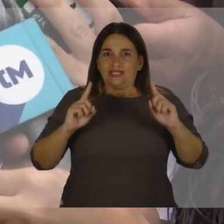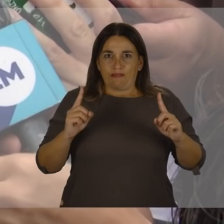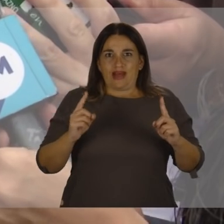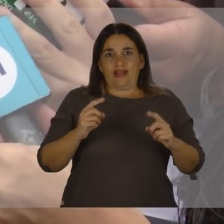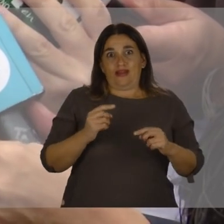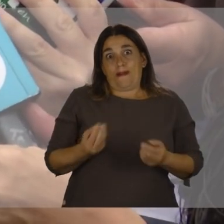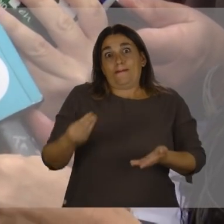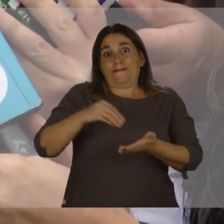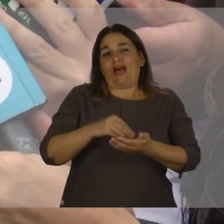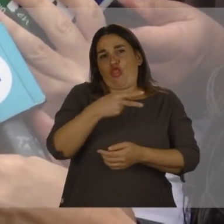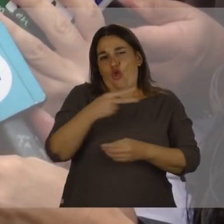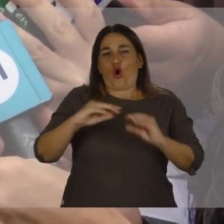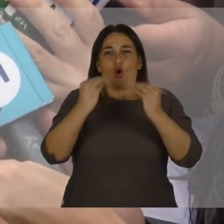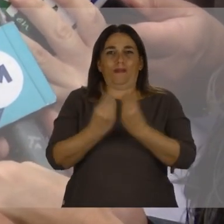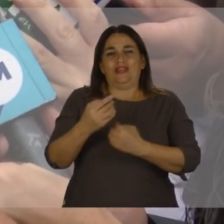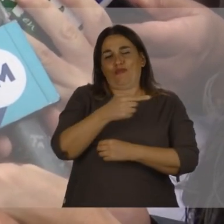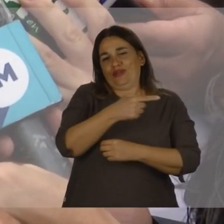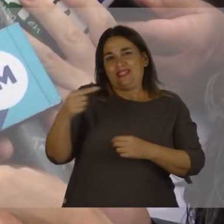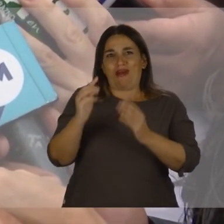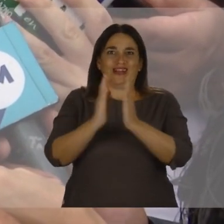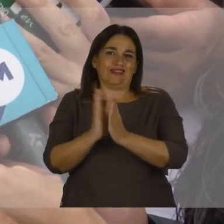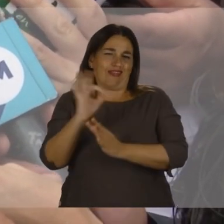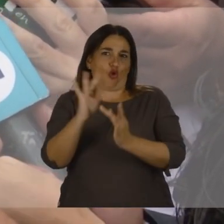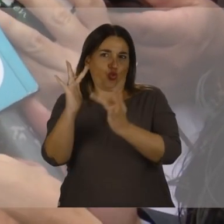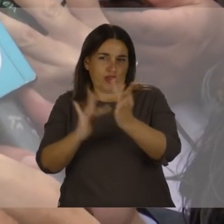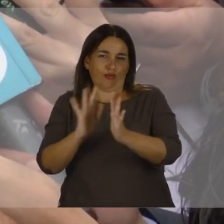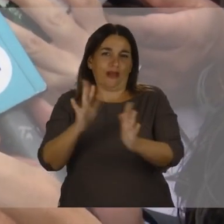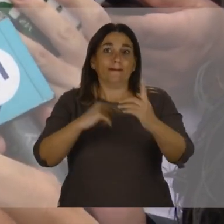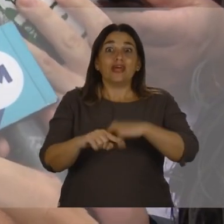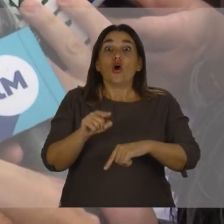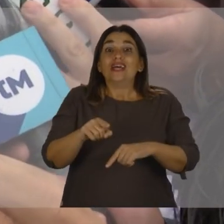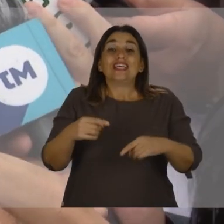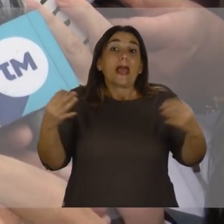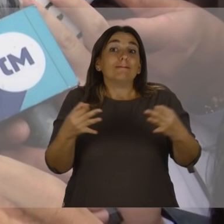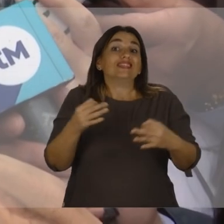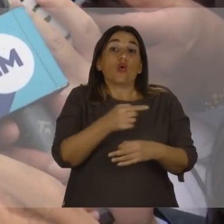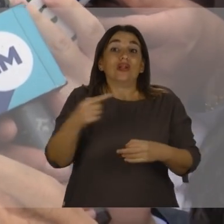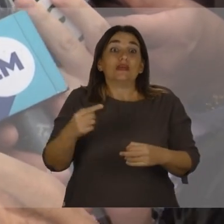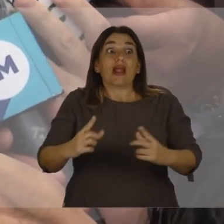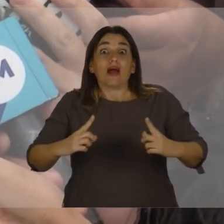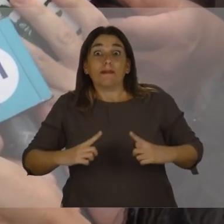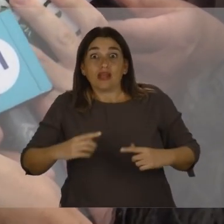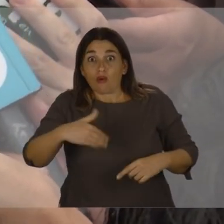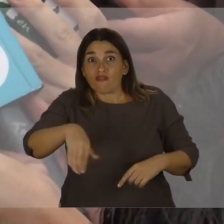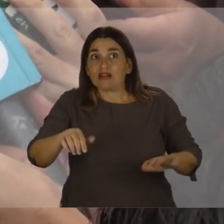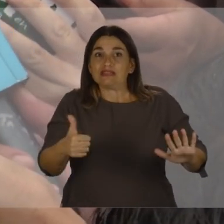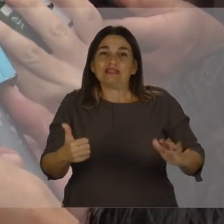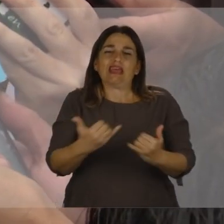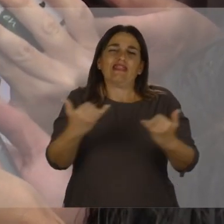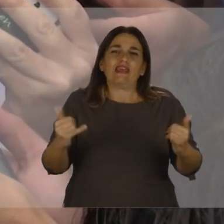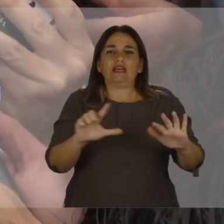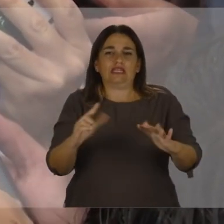más, además de Semana Santa o de turismo. Es una medida excepcional, pero esperemos que sean